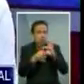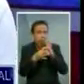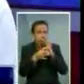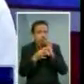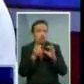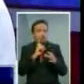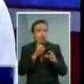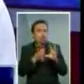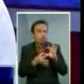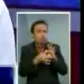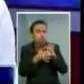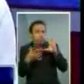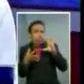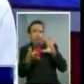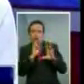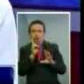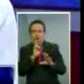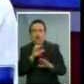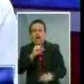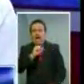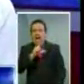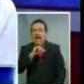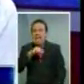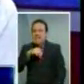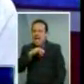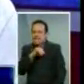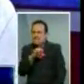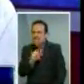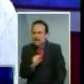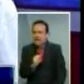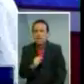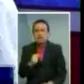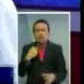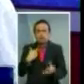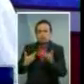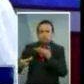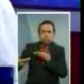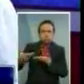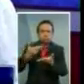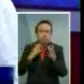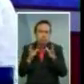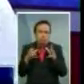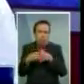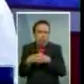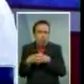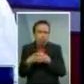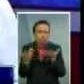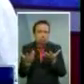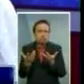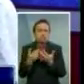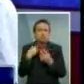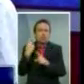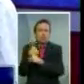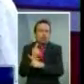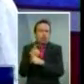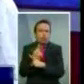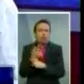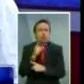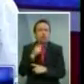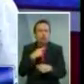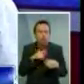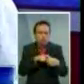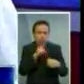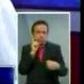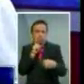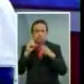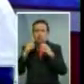hemos sido la alianza. Por lo tanto, lo que corresponde siempre es tener una conversación con nuestros pares de nuestro conglomerado en primera instancia. Nosotros conversamos el día de la renuncia,